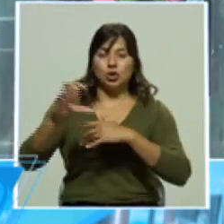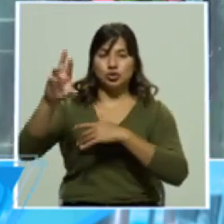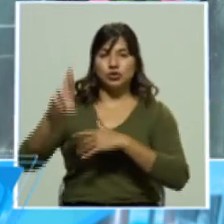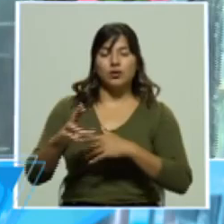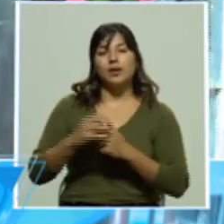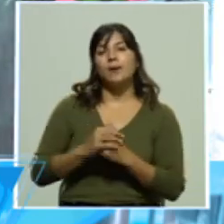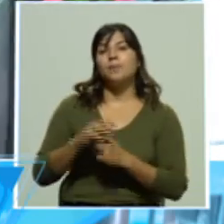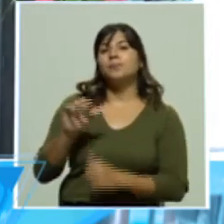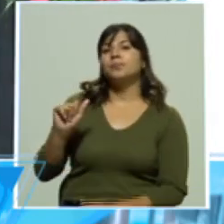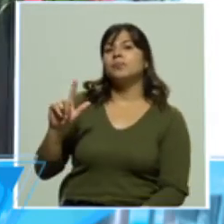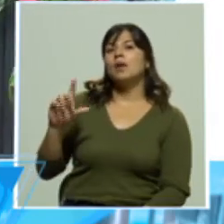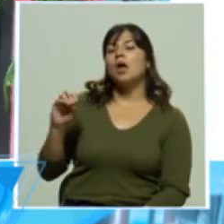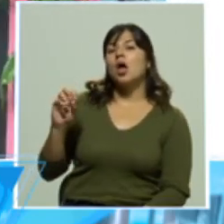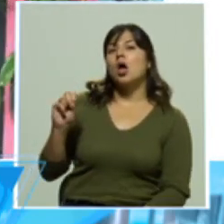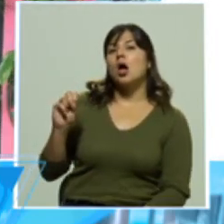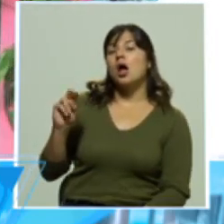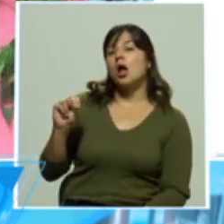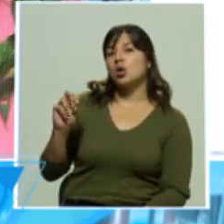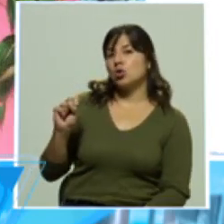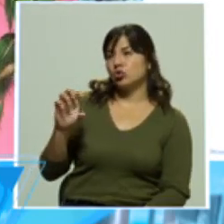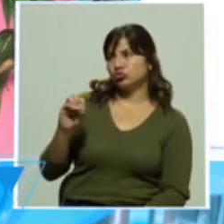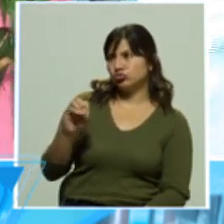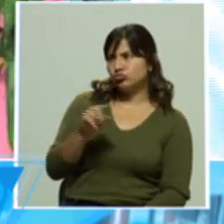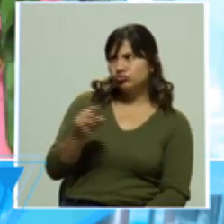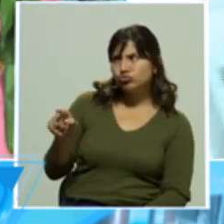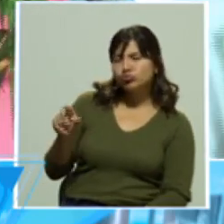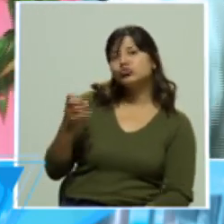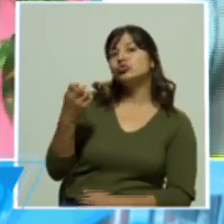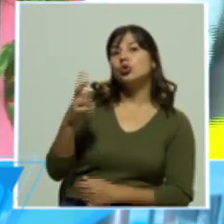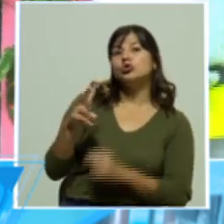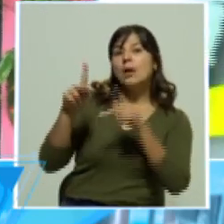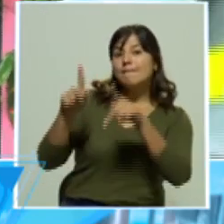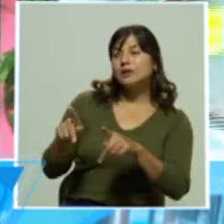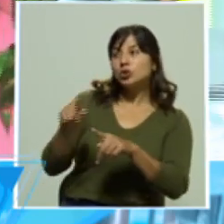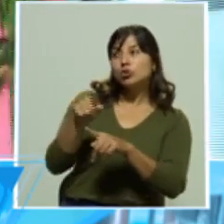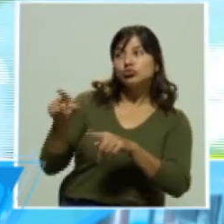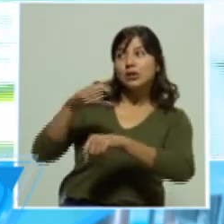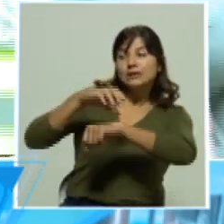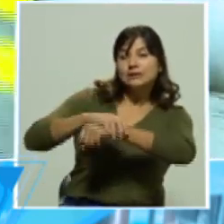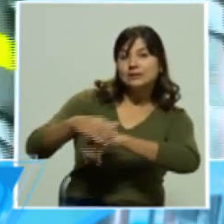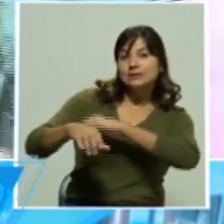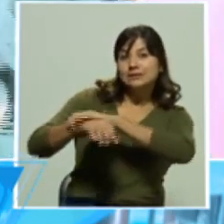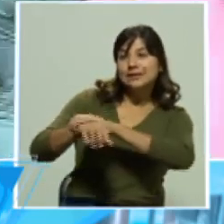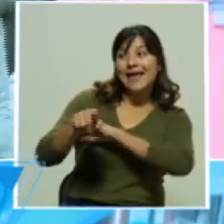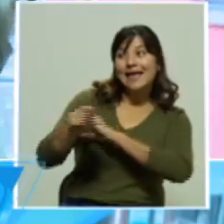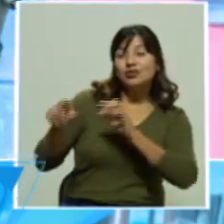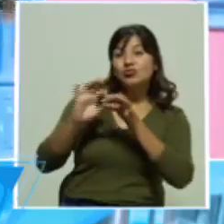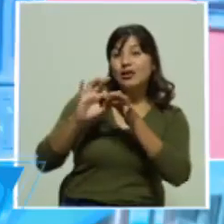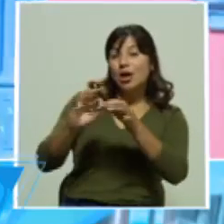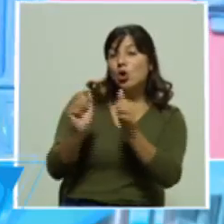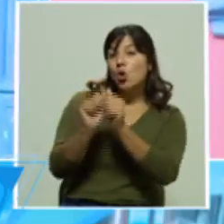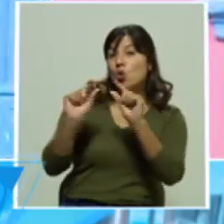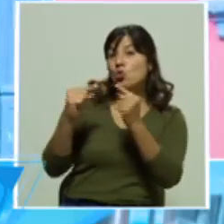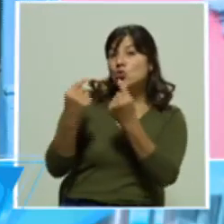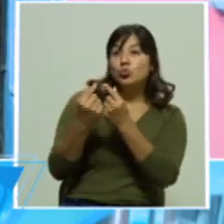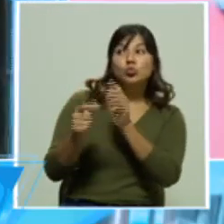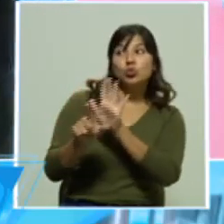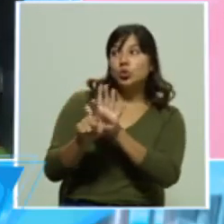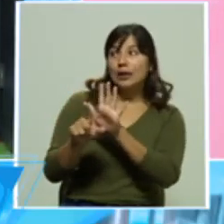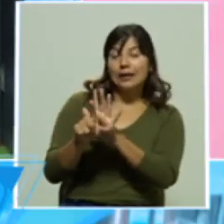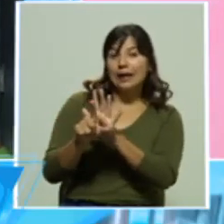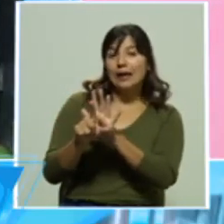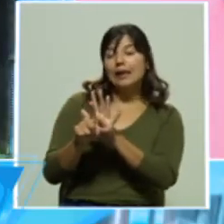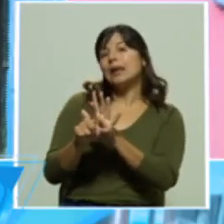Alonso, son 12 personas en el cual ustedes vinculan con una banda dedicada a la trata de personas con